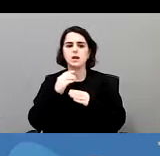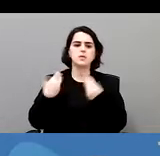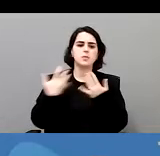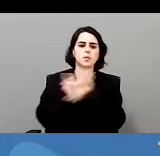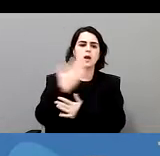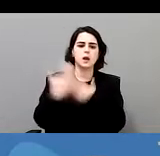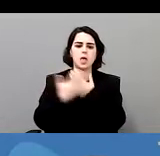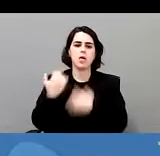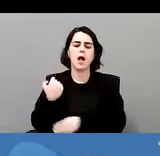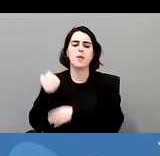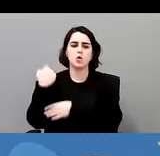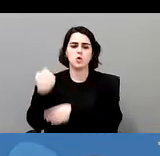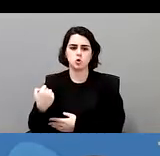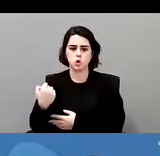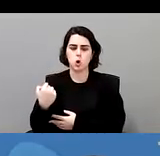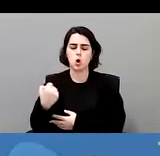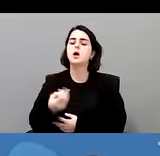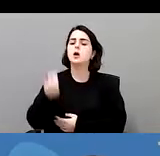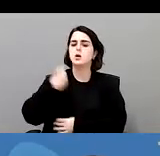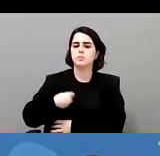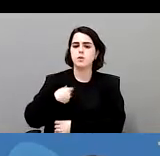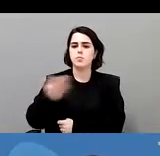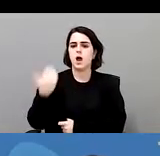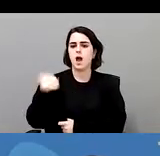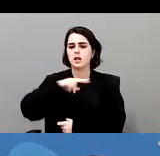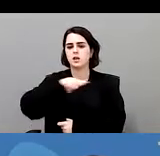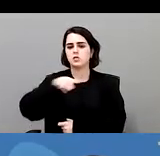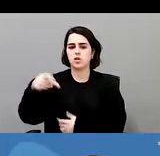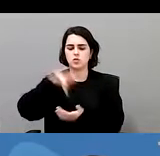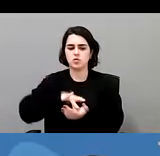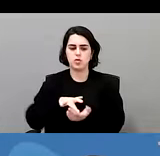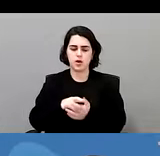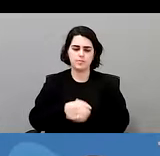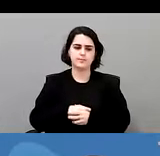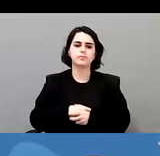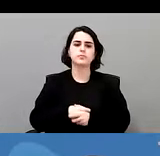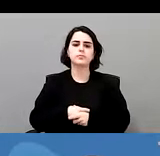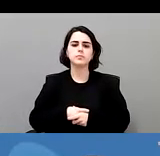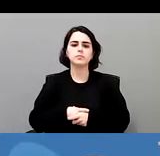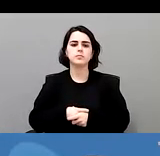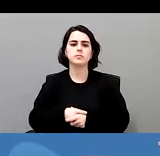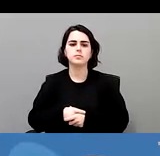que también salía en el anterior resultado, que os lo ponía en la anterior diapositiva.